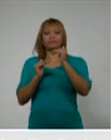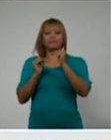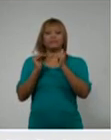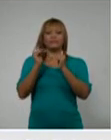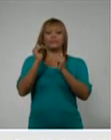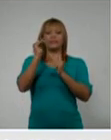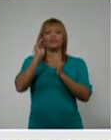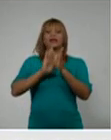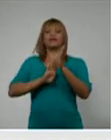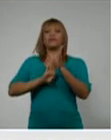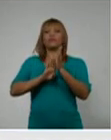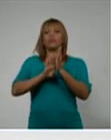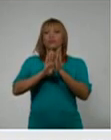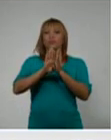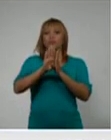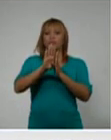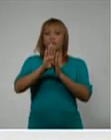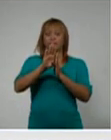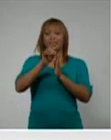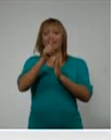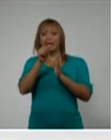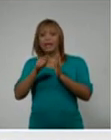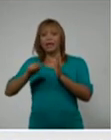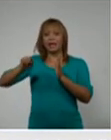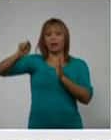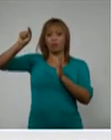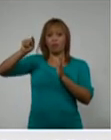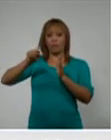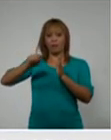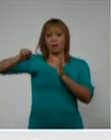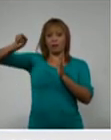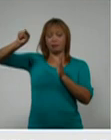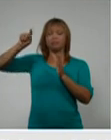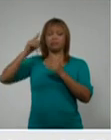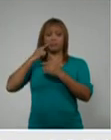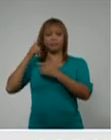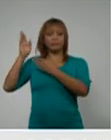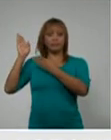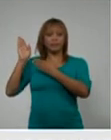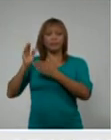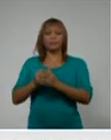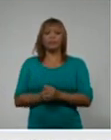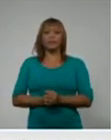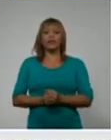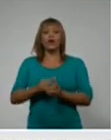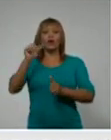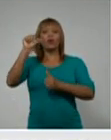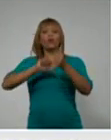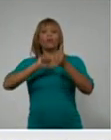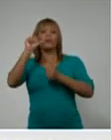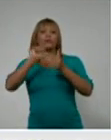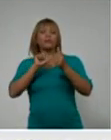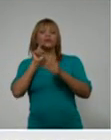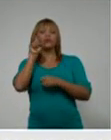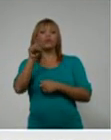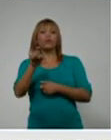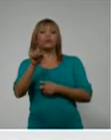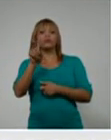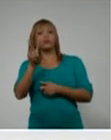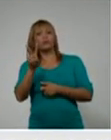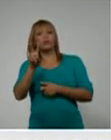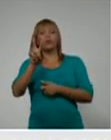incremento que es la curva esa que vemos ahí. Con el comportamiento en los últimos 2 o 3